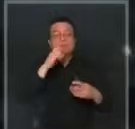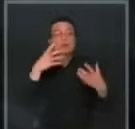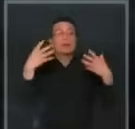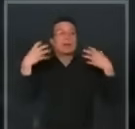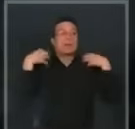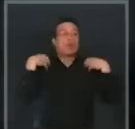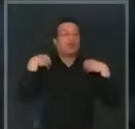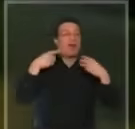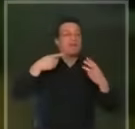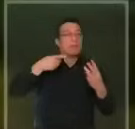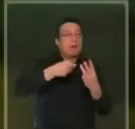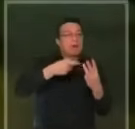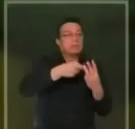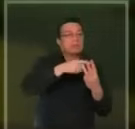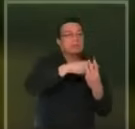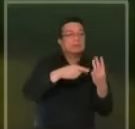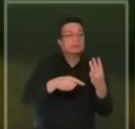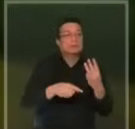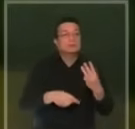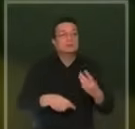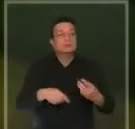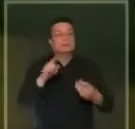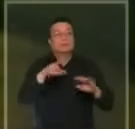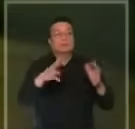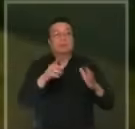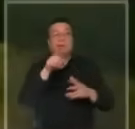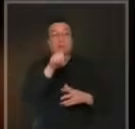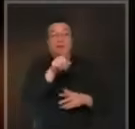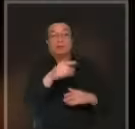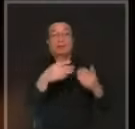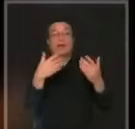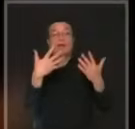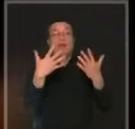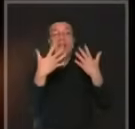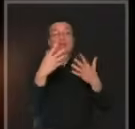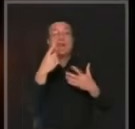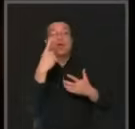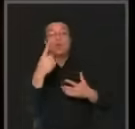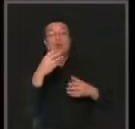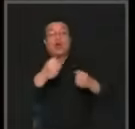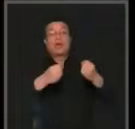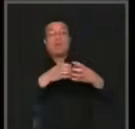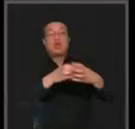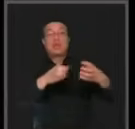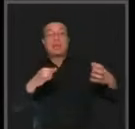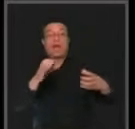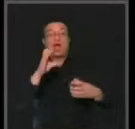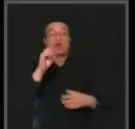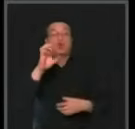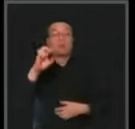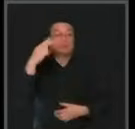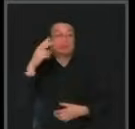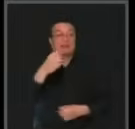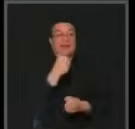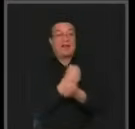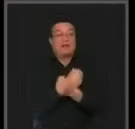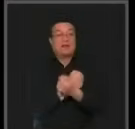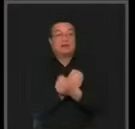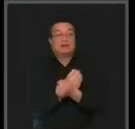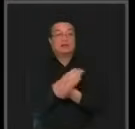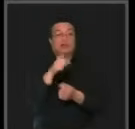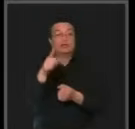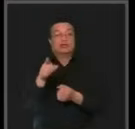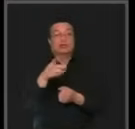crimen. Se trataría de Diego 1, camioneta COP, perteneciente a Carabineros. Se trabaja maniobra